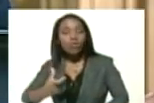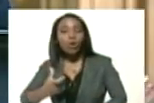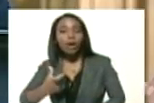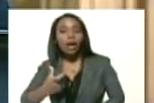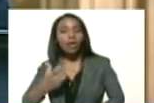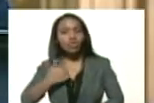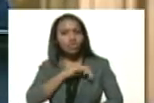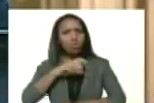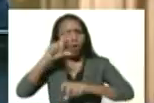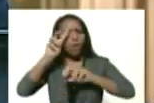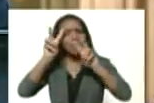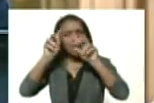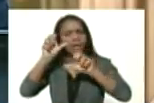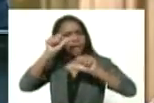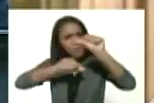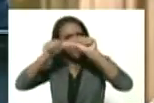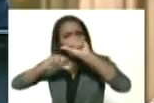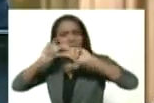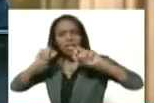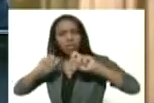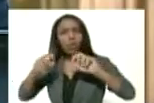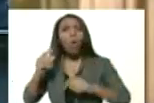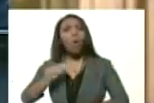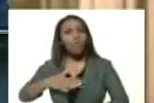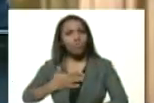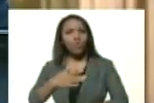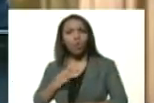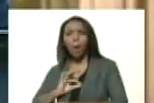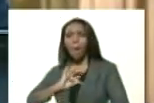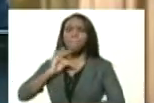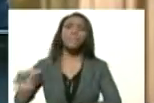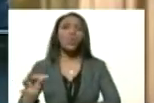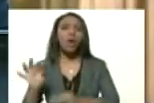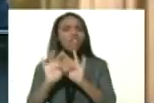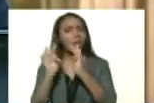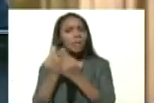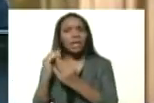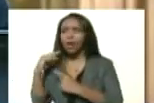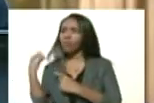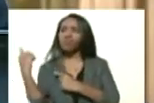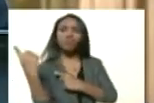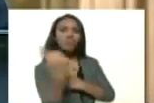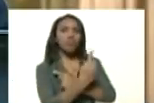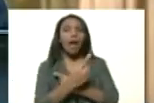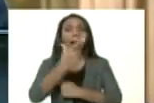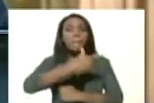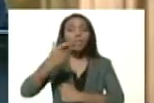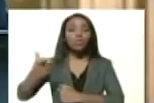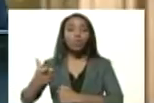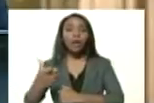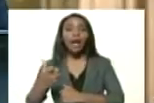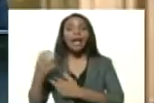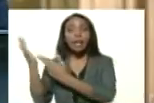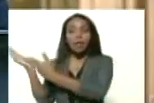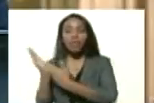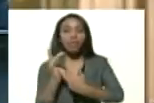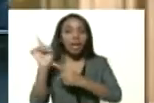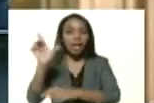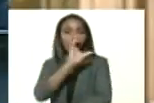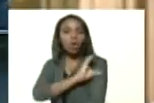haciendo una investigación porque pudo haber contaminado a su familia a su entorno y a las personas que lo recibieron en la